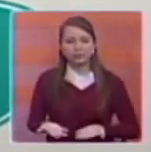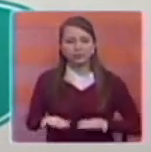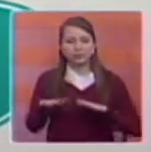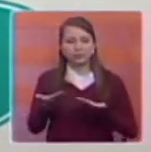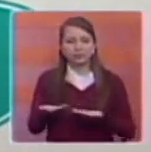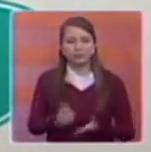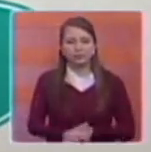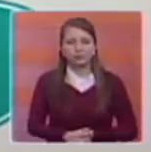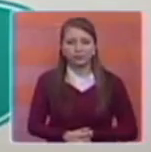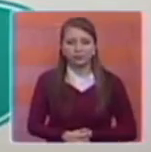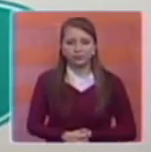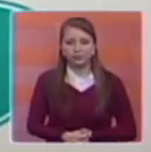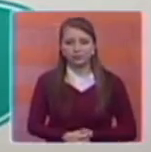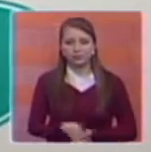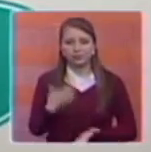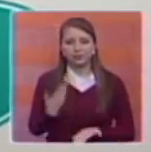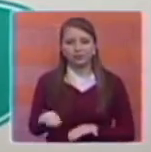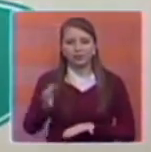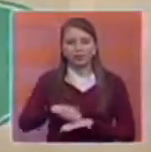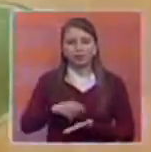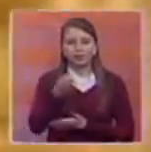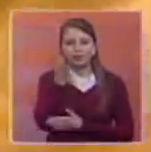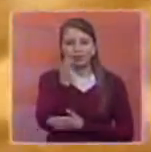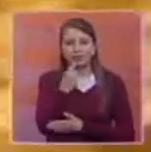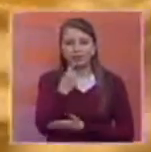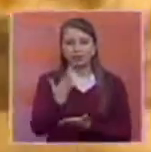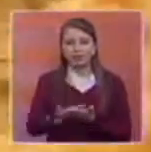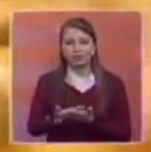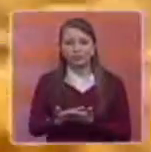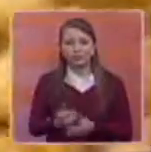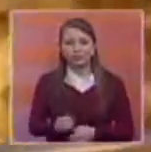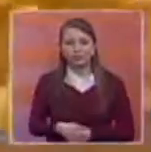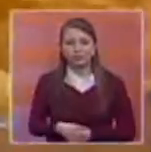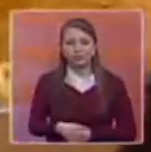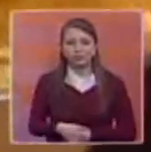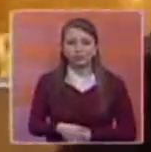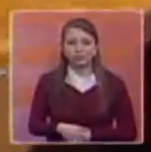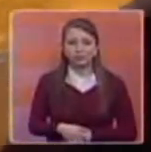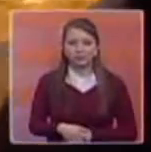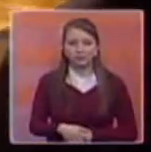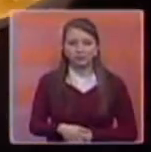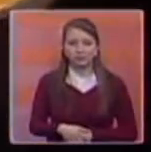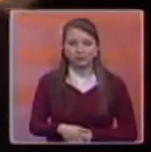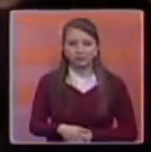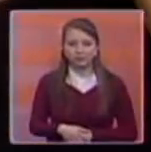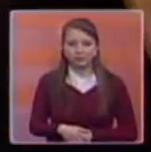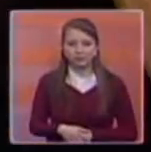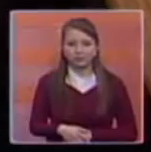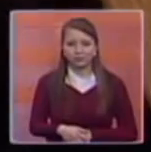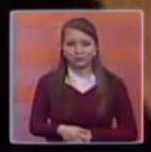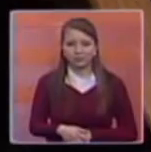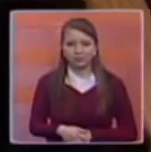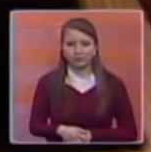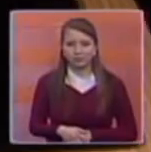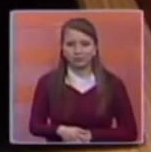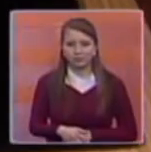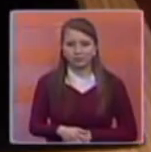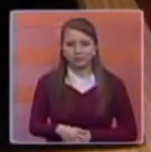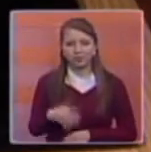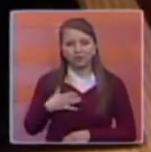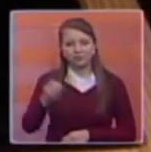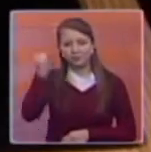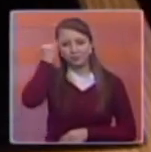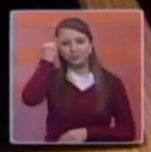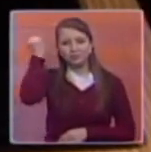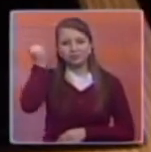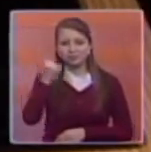volver a probar esto porque la verdad es que me ha quedado divino. La verdad es que me ha quedado divino. Y esto es una idea, ¿no?